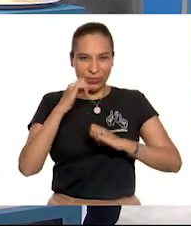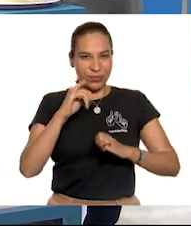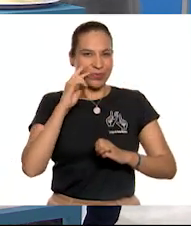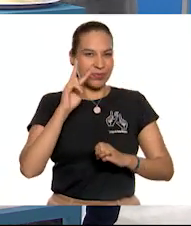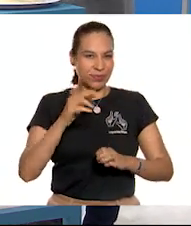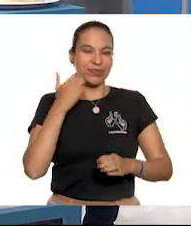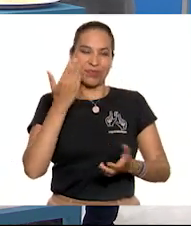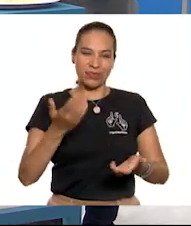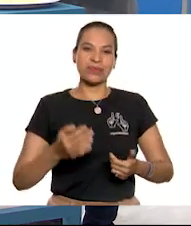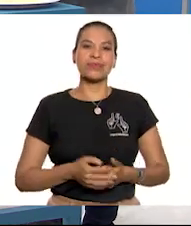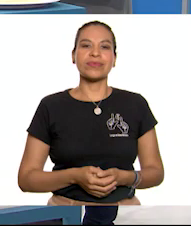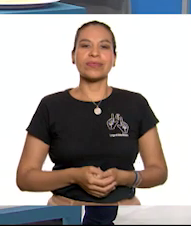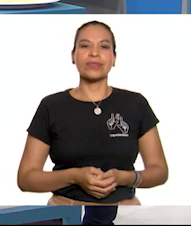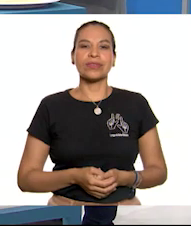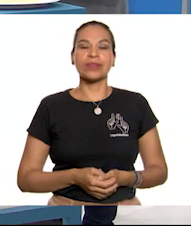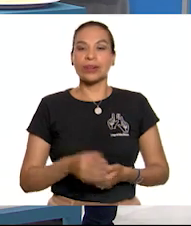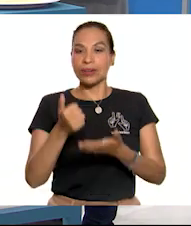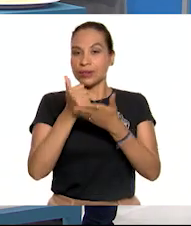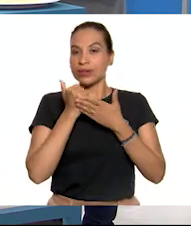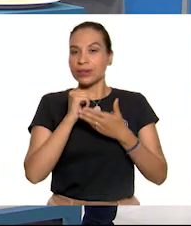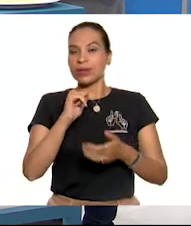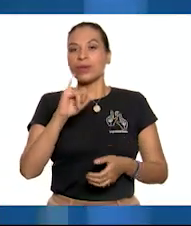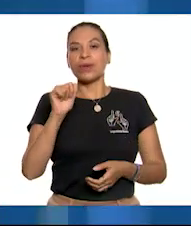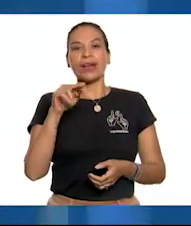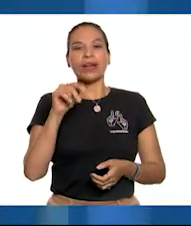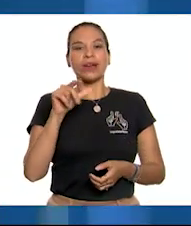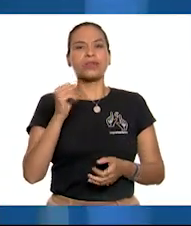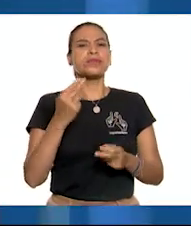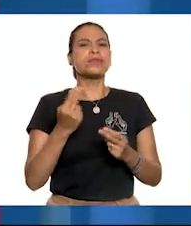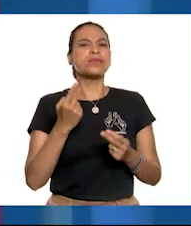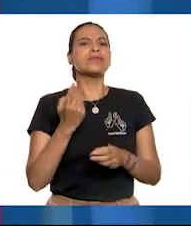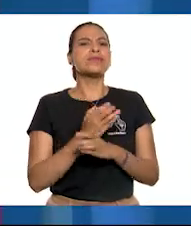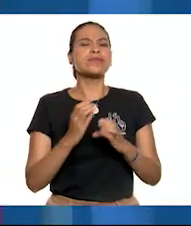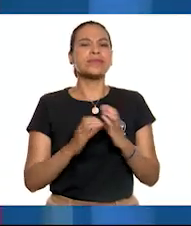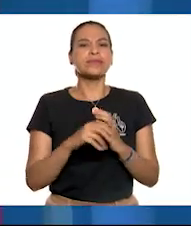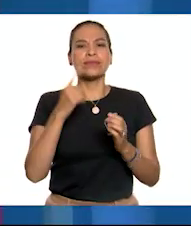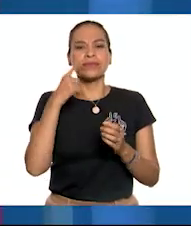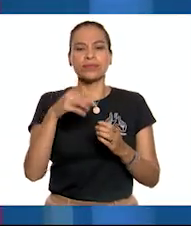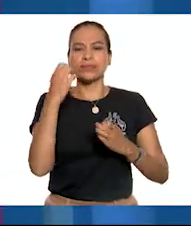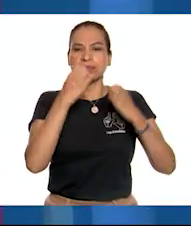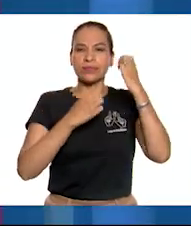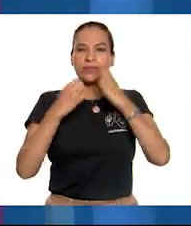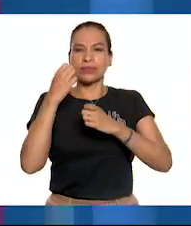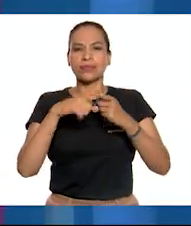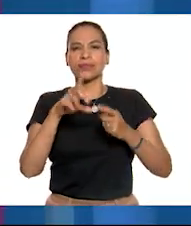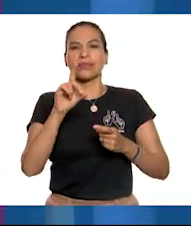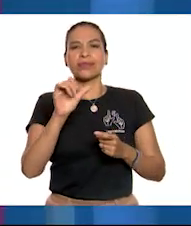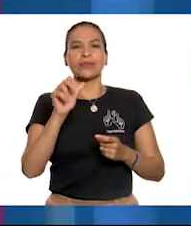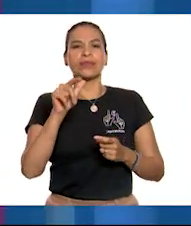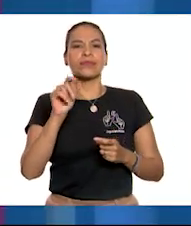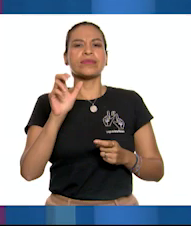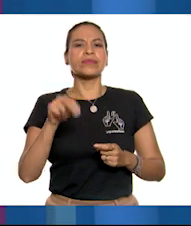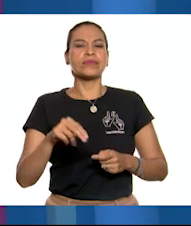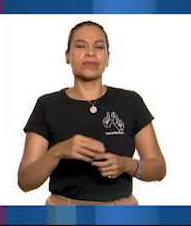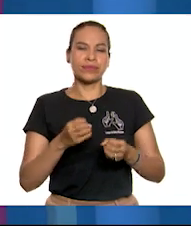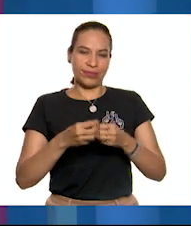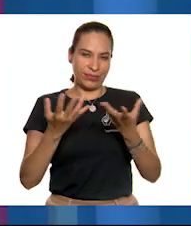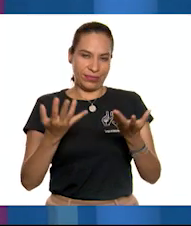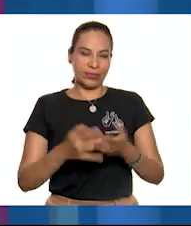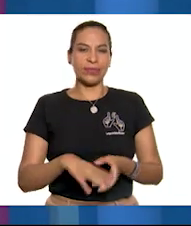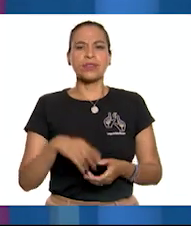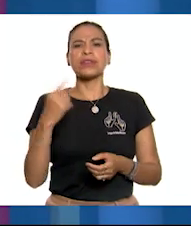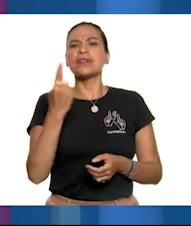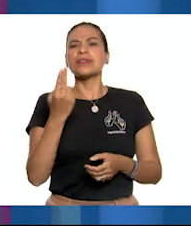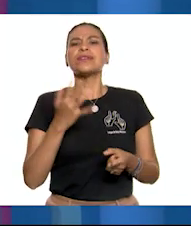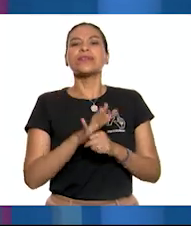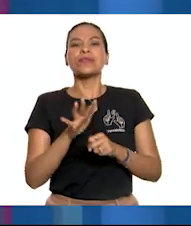Sí, obviamente, maestra. Bueno, ¿me ayudas, Juan Carlos? ¿Qué vamos a necesitar para el experimento de decantación? Ah, claro que sí. Bueno, lo